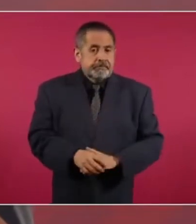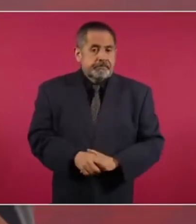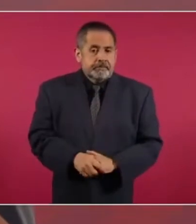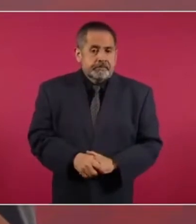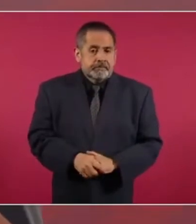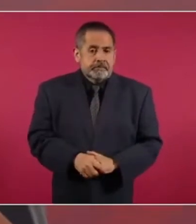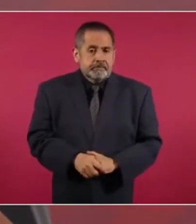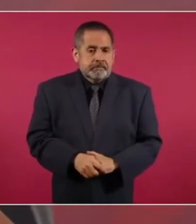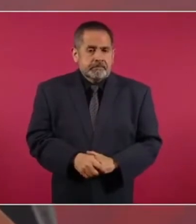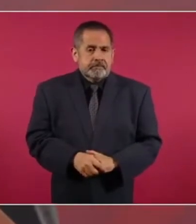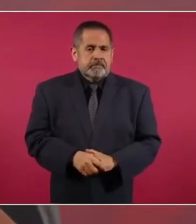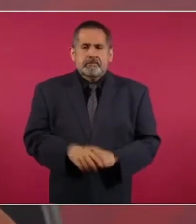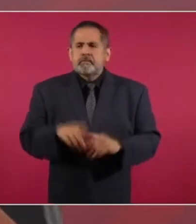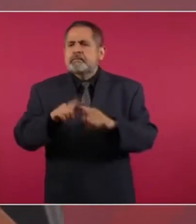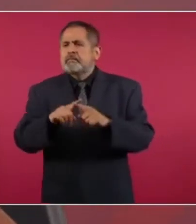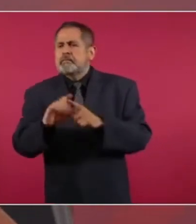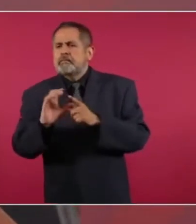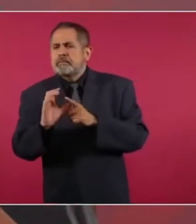¿Al comité? Entonces,